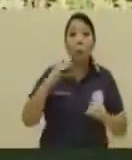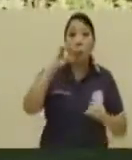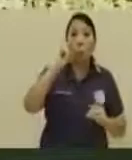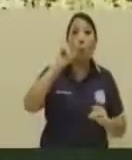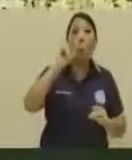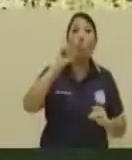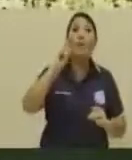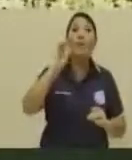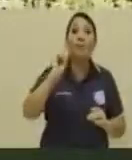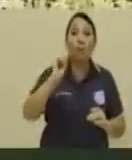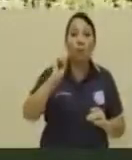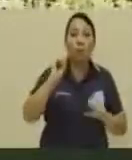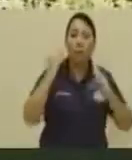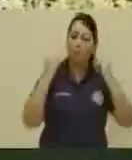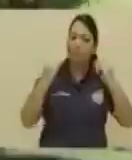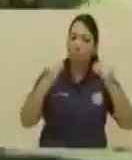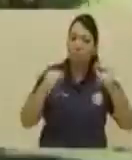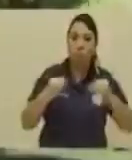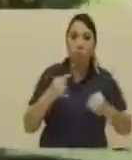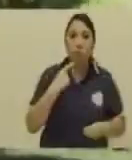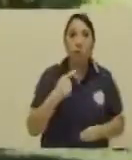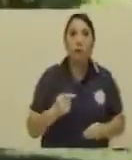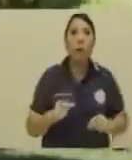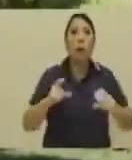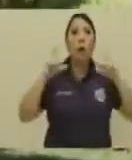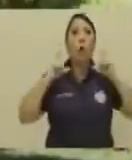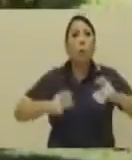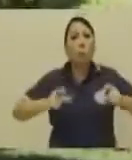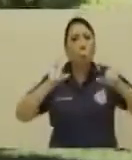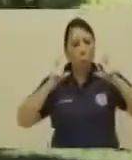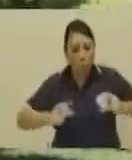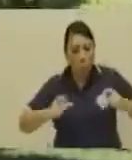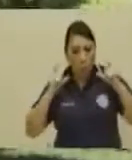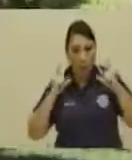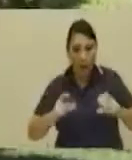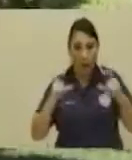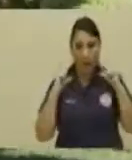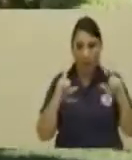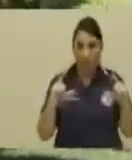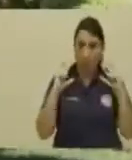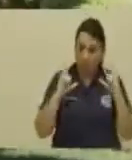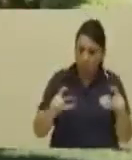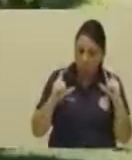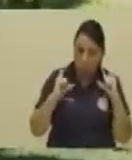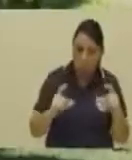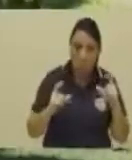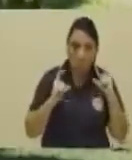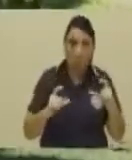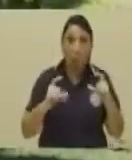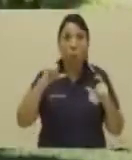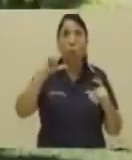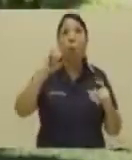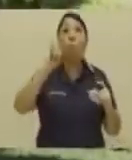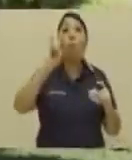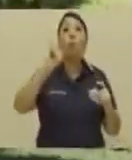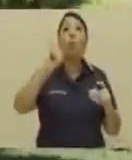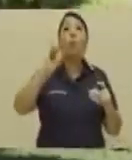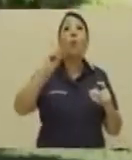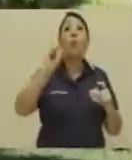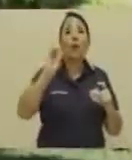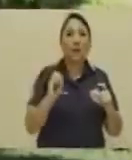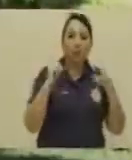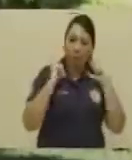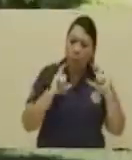los cuido mucho, vamos a hacer letra C de nuevo y va a ser hacia el frente y hacia adentro varias veces el